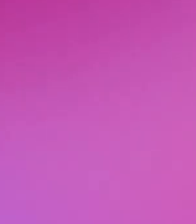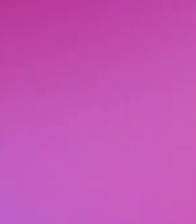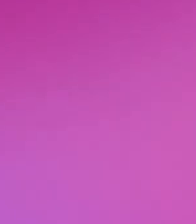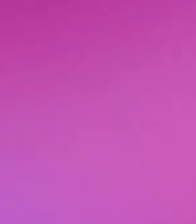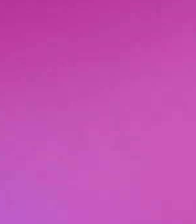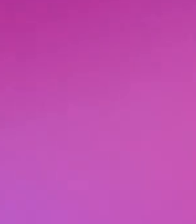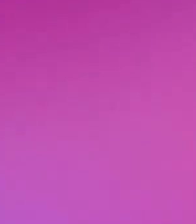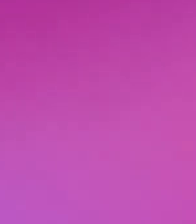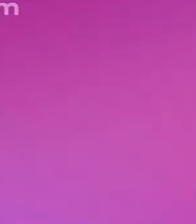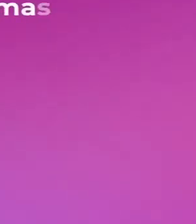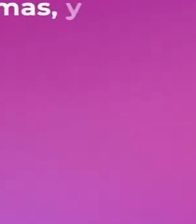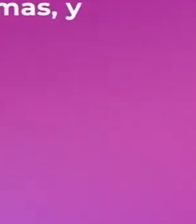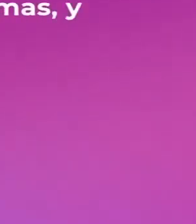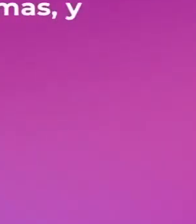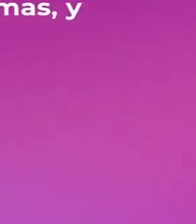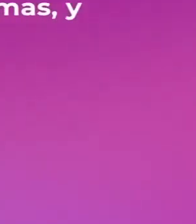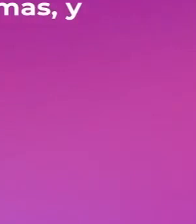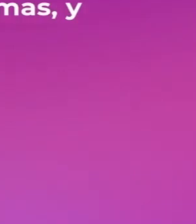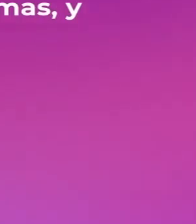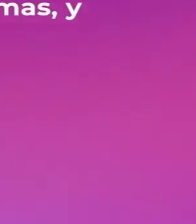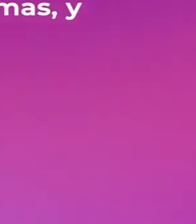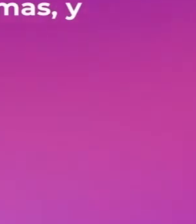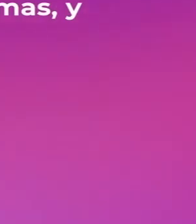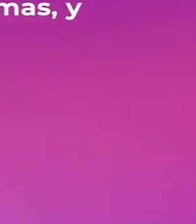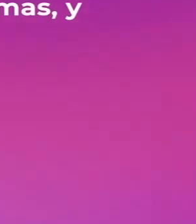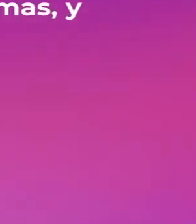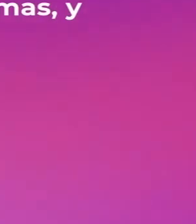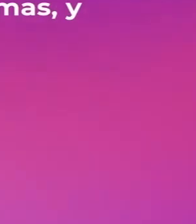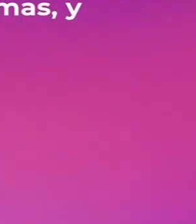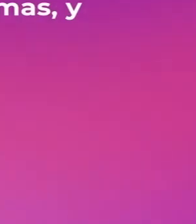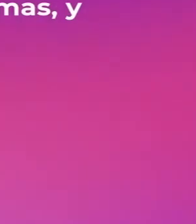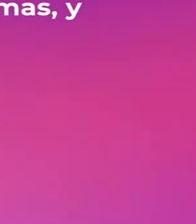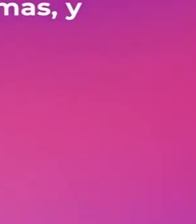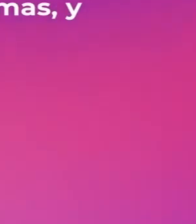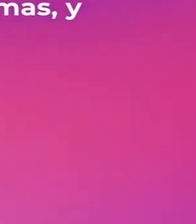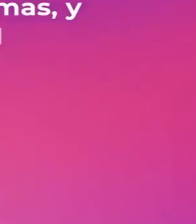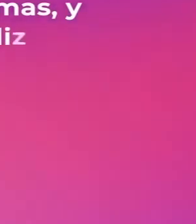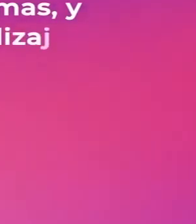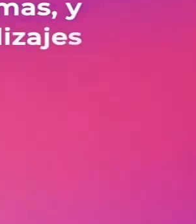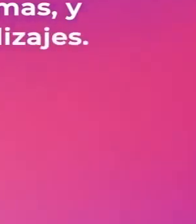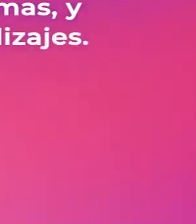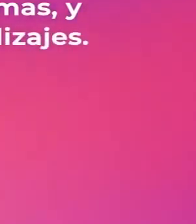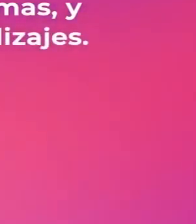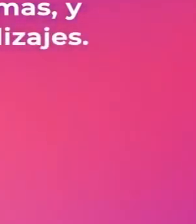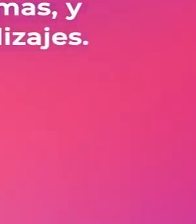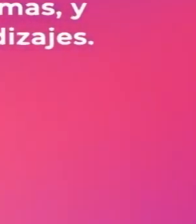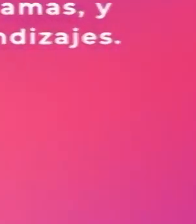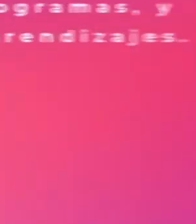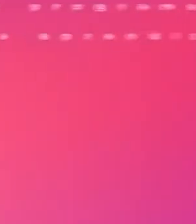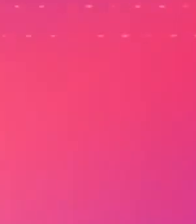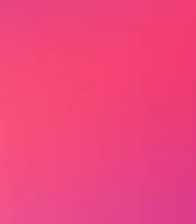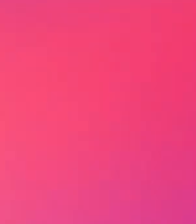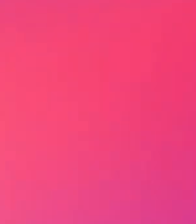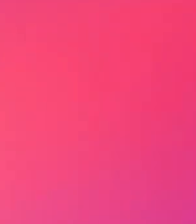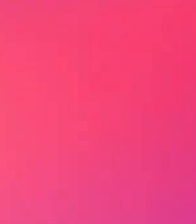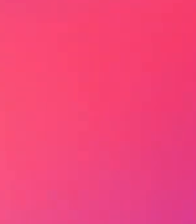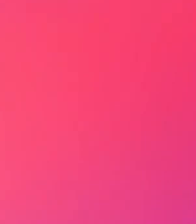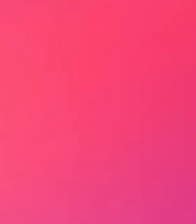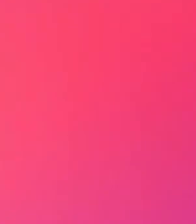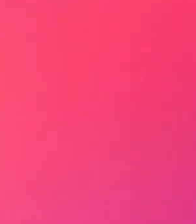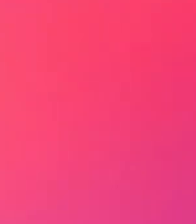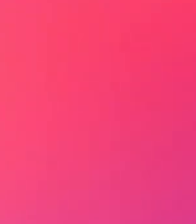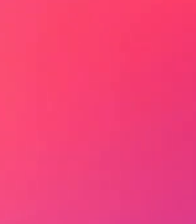aprendeencasa.cep.gov.mx, en donde podrás ver nuevamente los videos de los programas y además encontrarás actividades para fortalecer tus